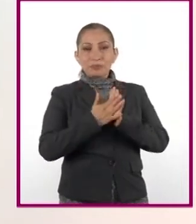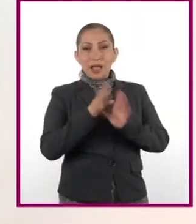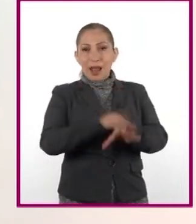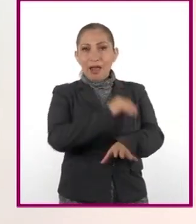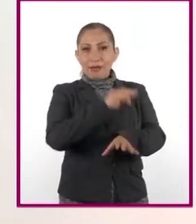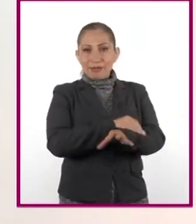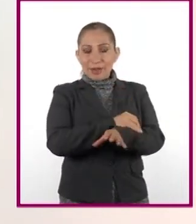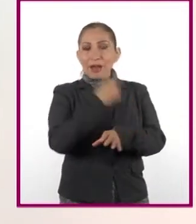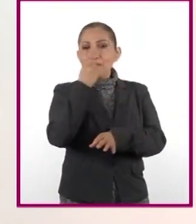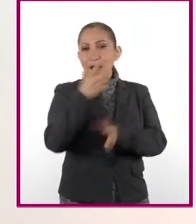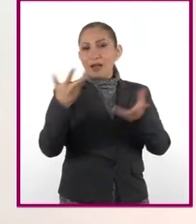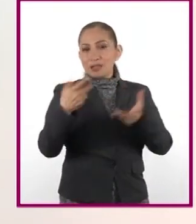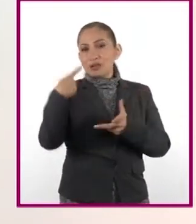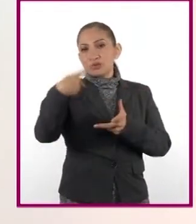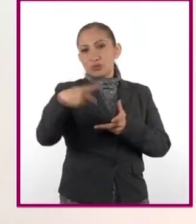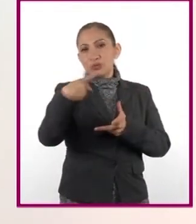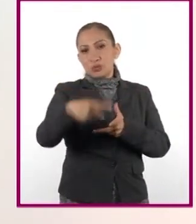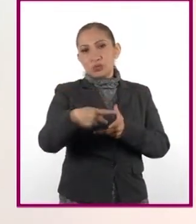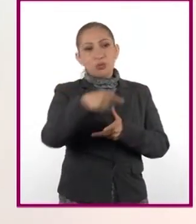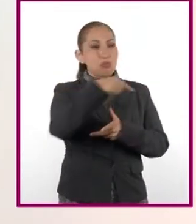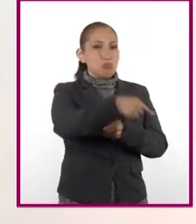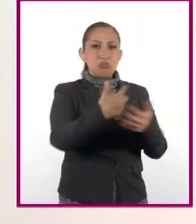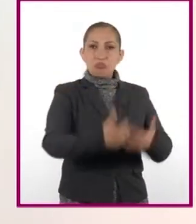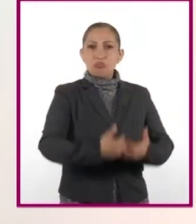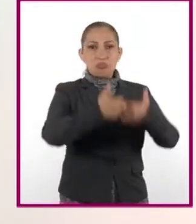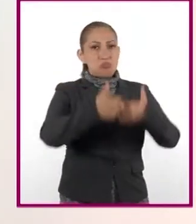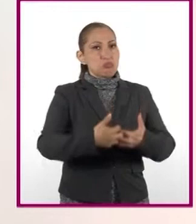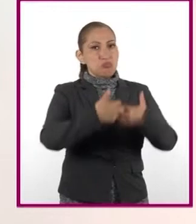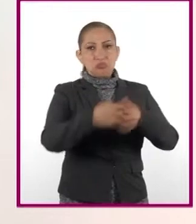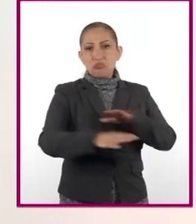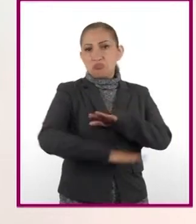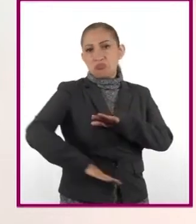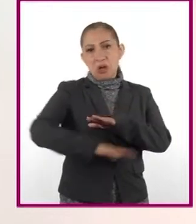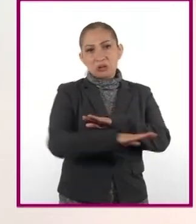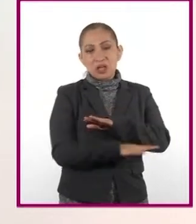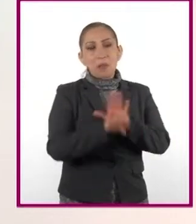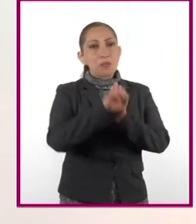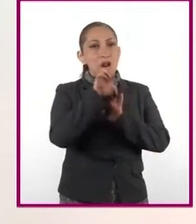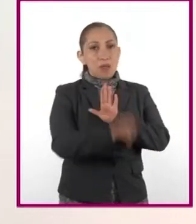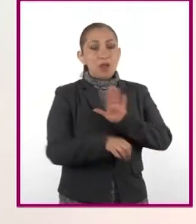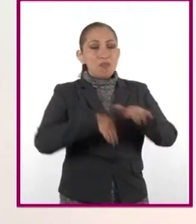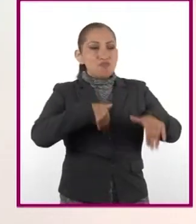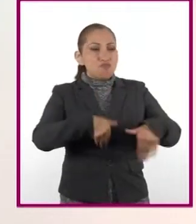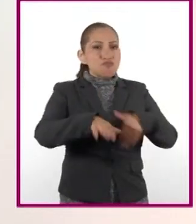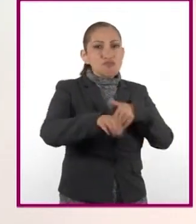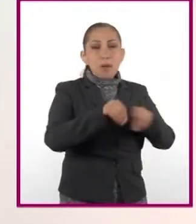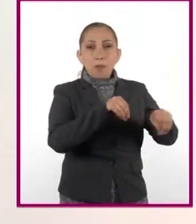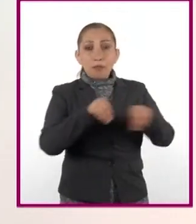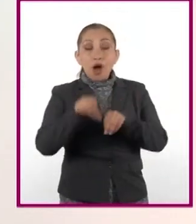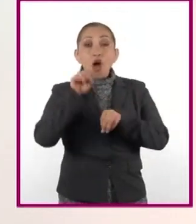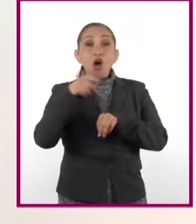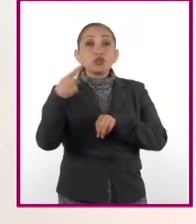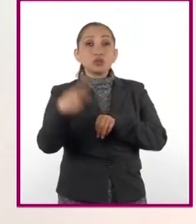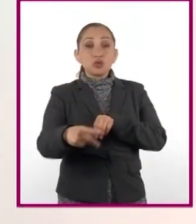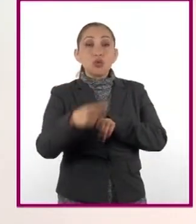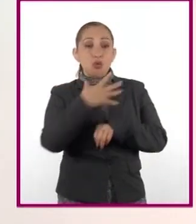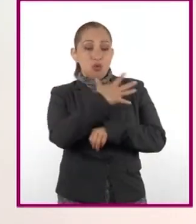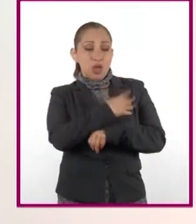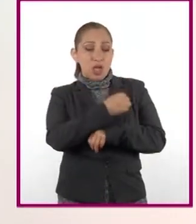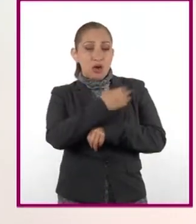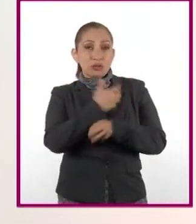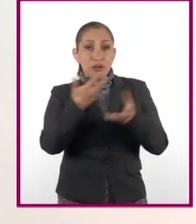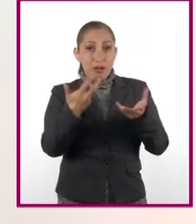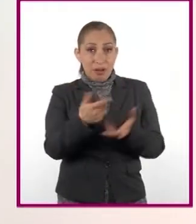que requieren para realizar desde las funciones más elementales como el movimiento hasta la propia reproducción